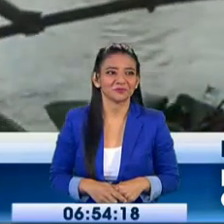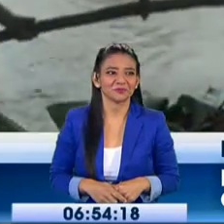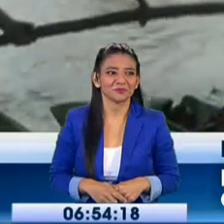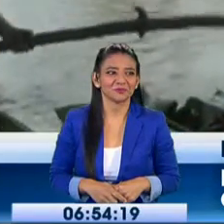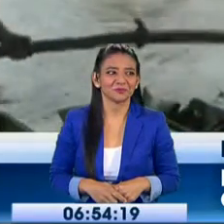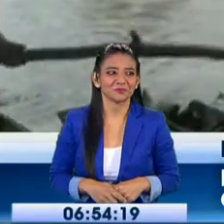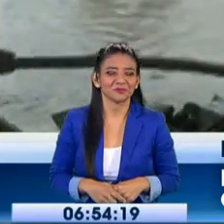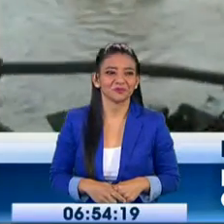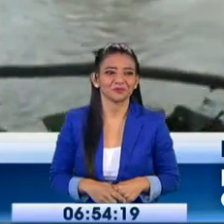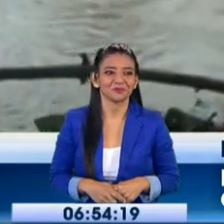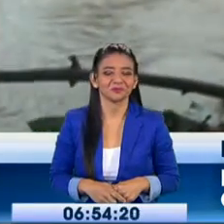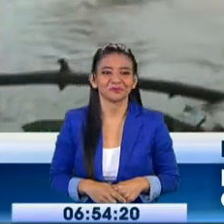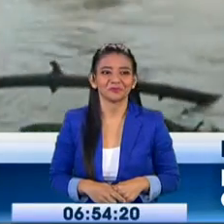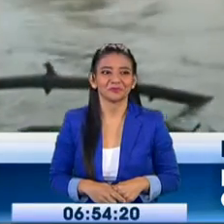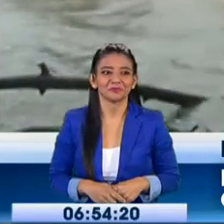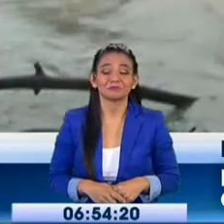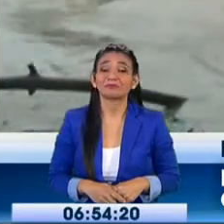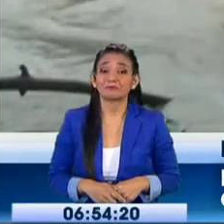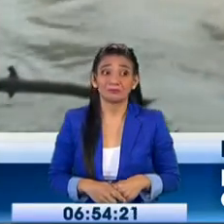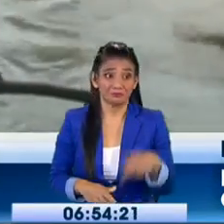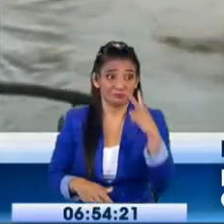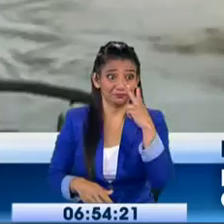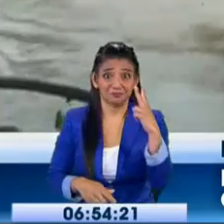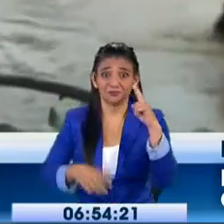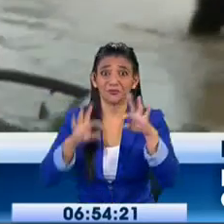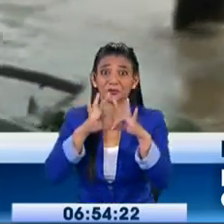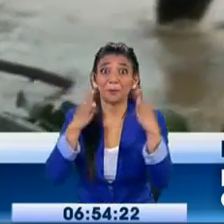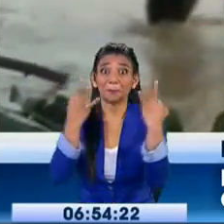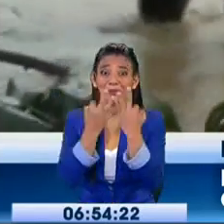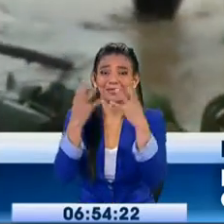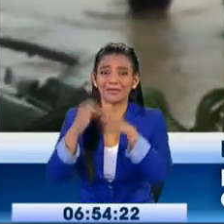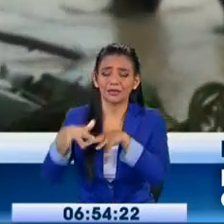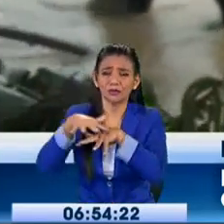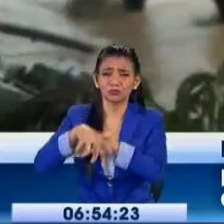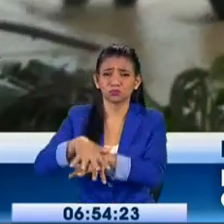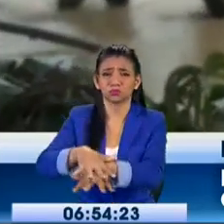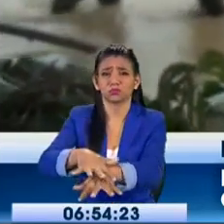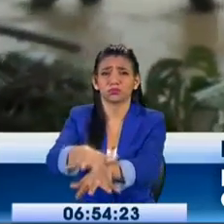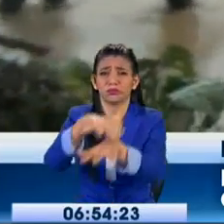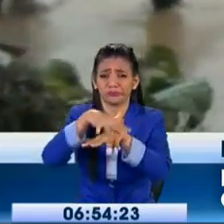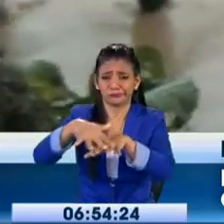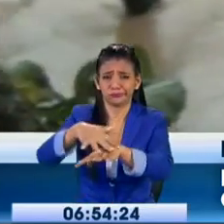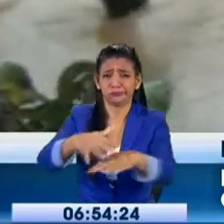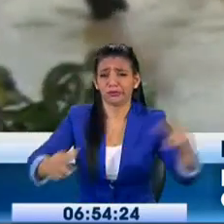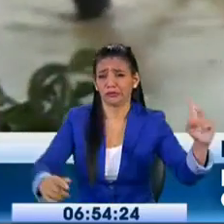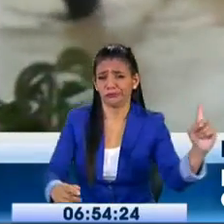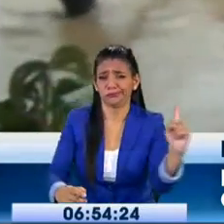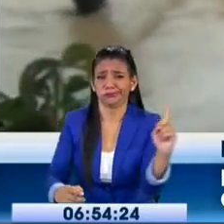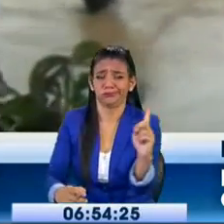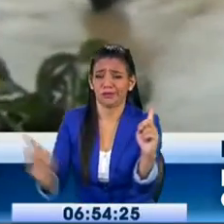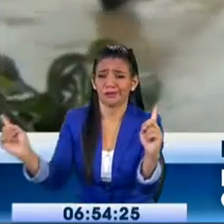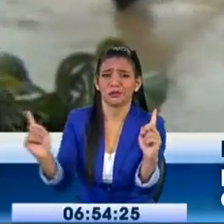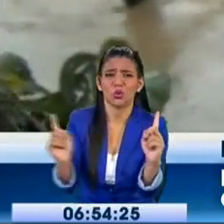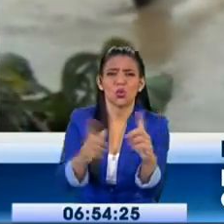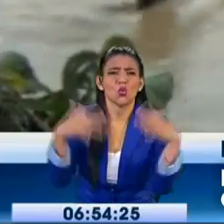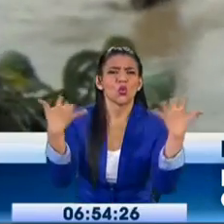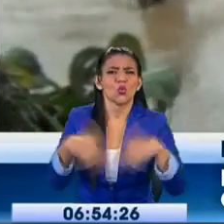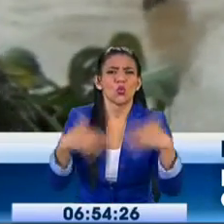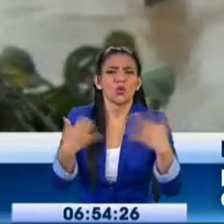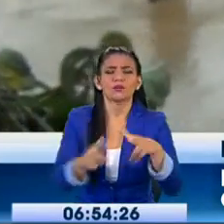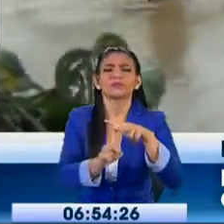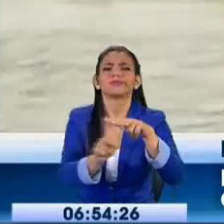Es el arriesgado intento de una familia por cruzar el río Umbe huyendo del aislamiento en que este los dejó en el